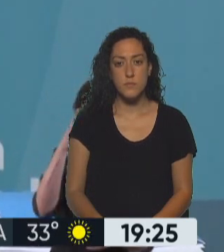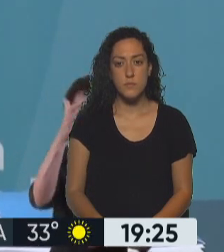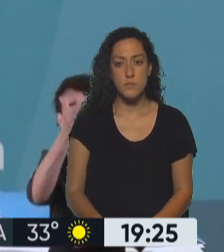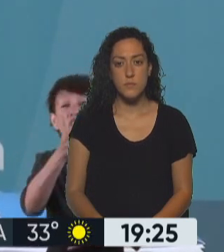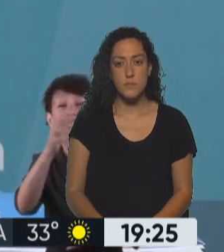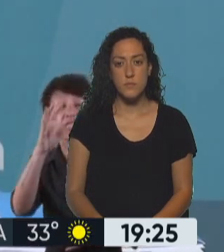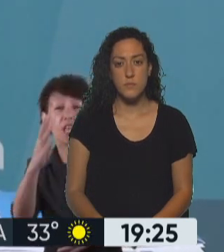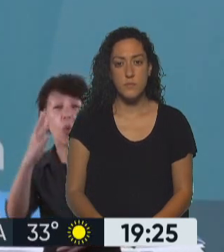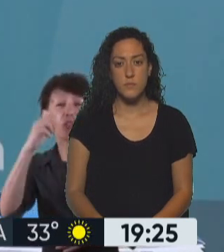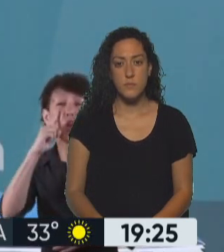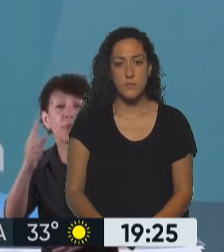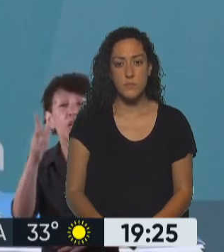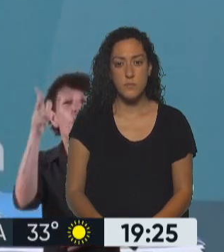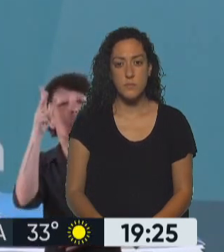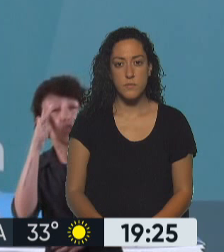864.828